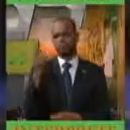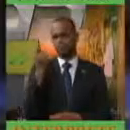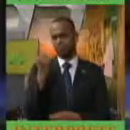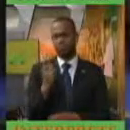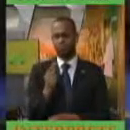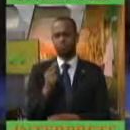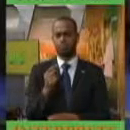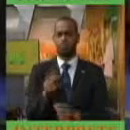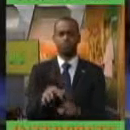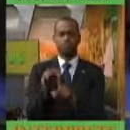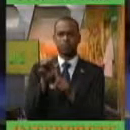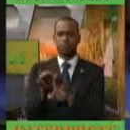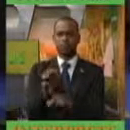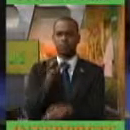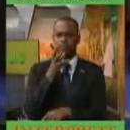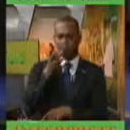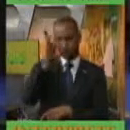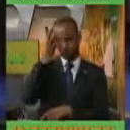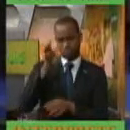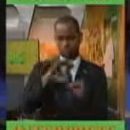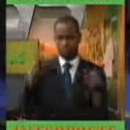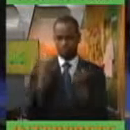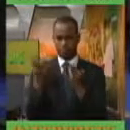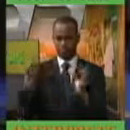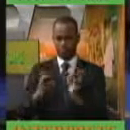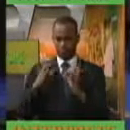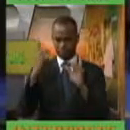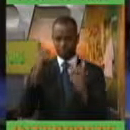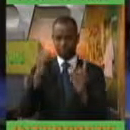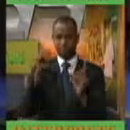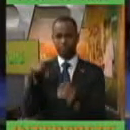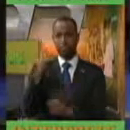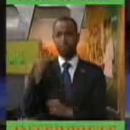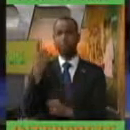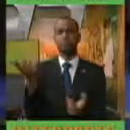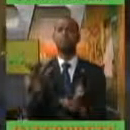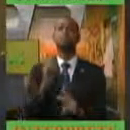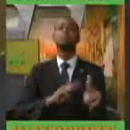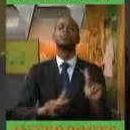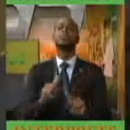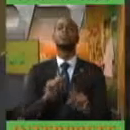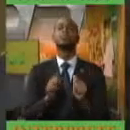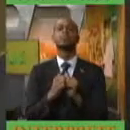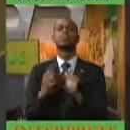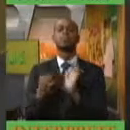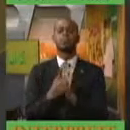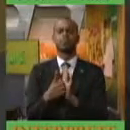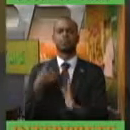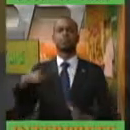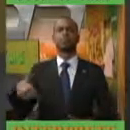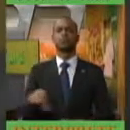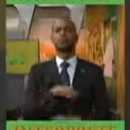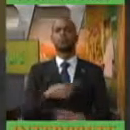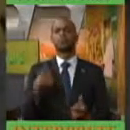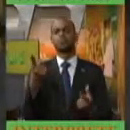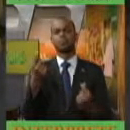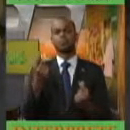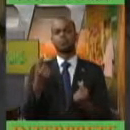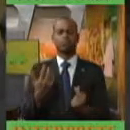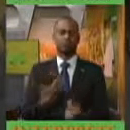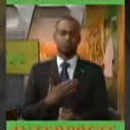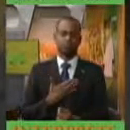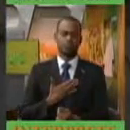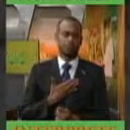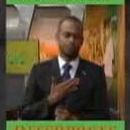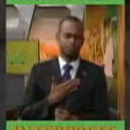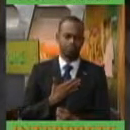los padres de familia en la educación tienen que entender que las personas con discapacidad somos dadores,